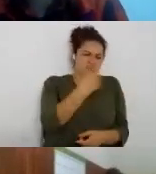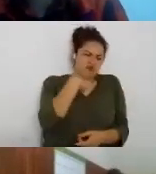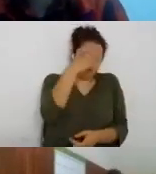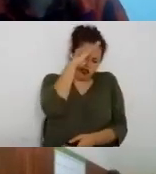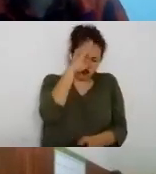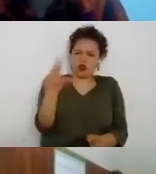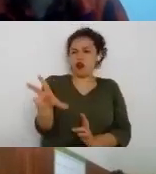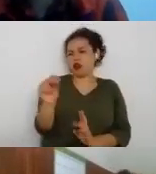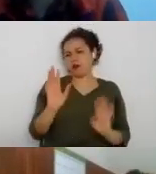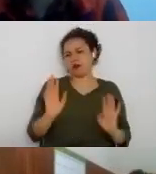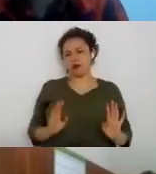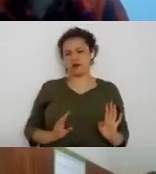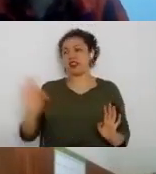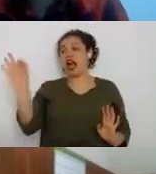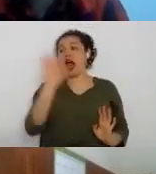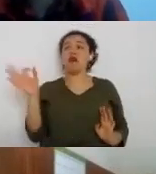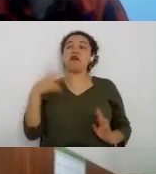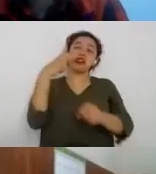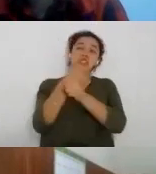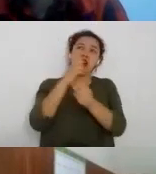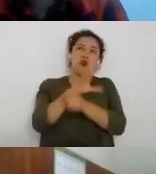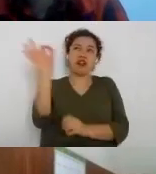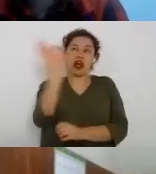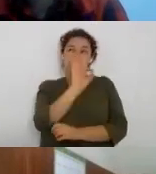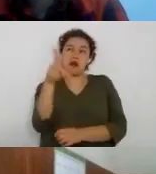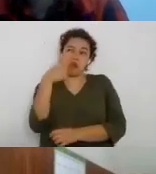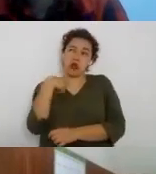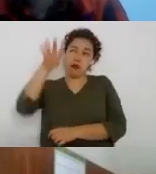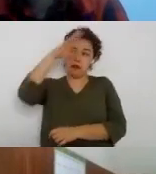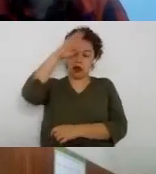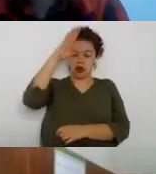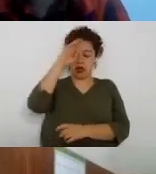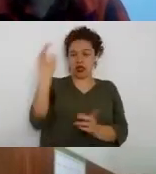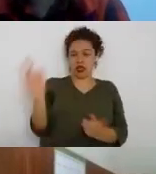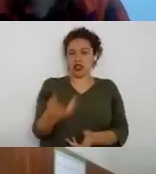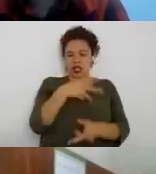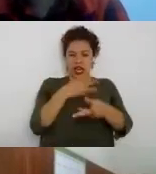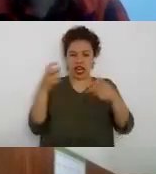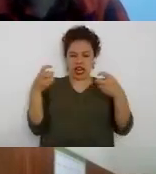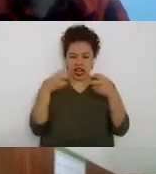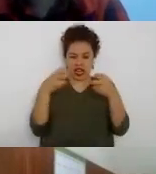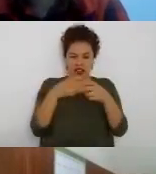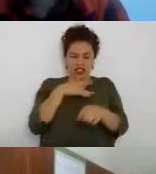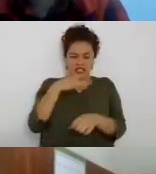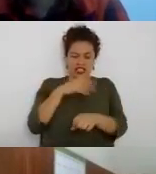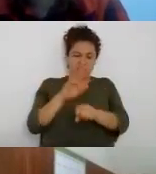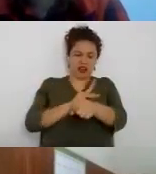No. Probablemente segundo, pero yo diría que las Segundo y terminaciones primero. nerviosas están sobre la